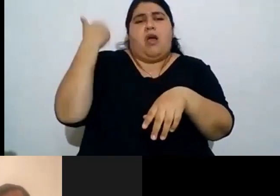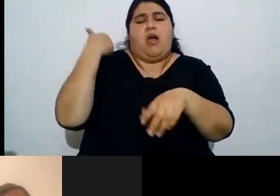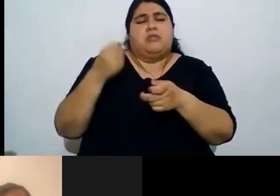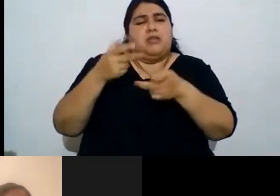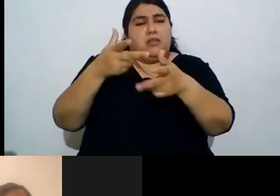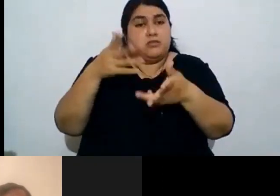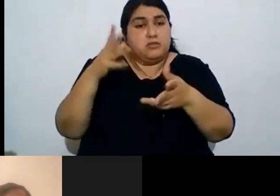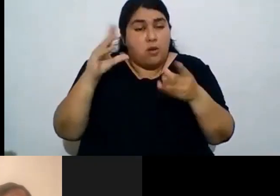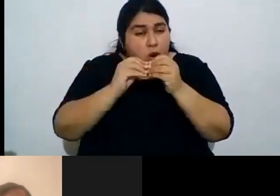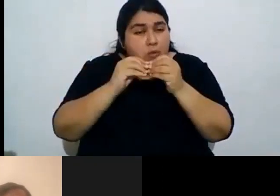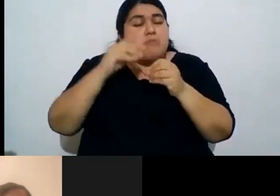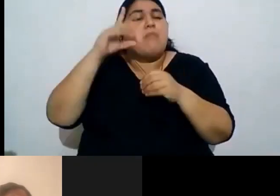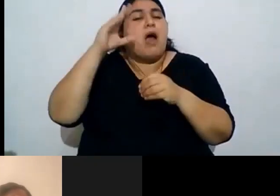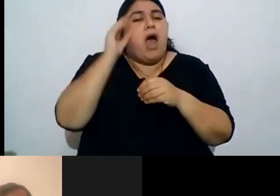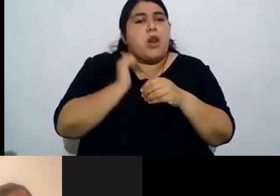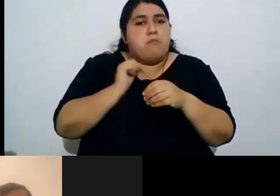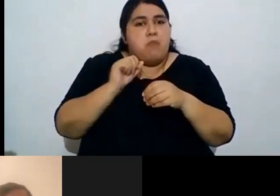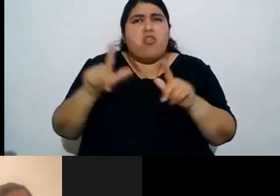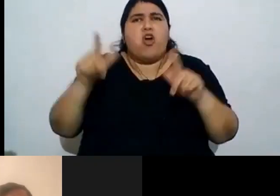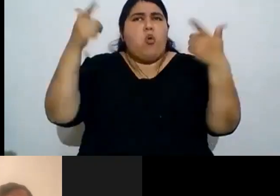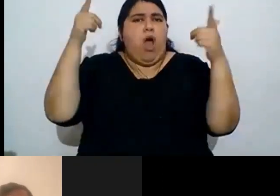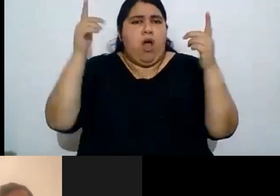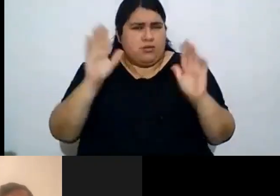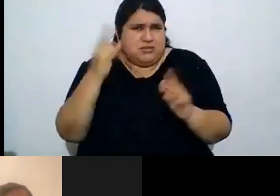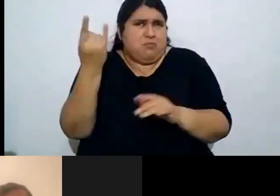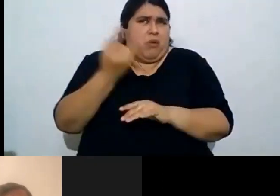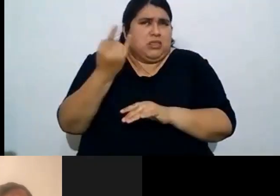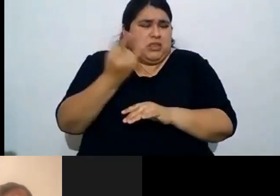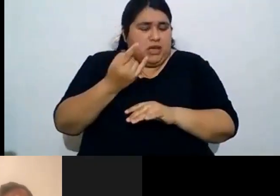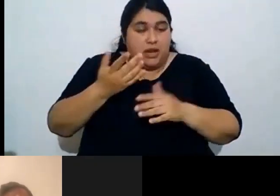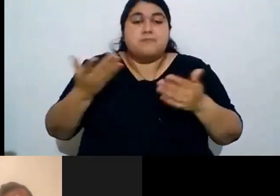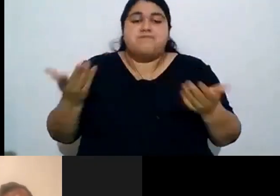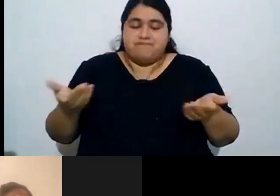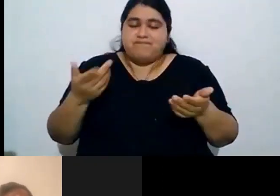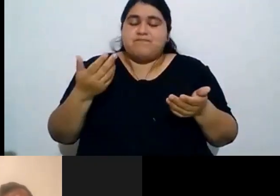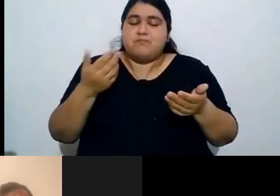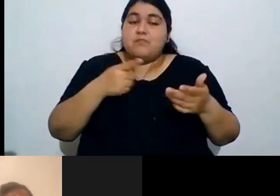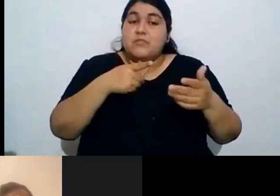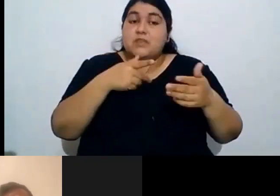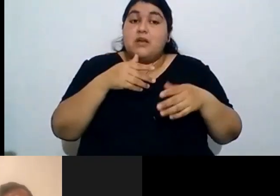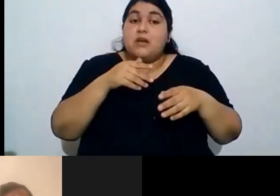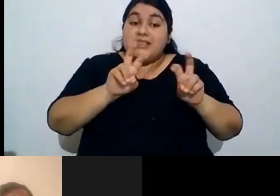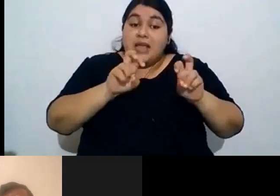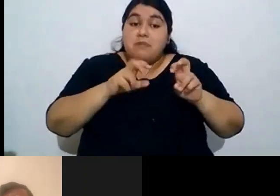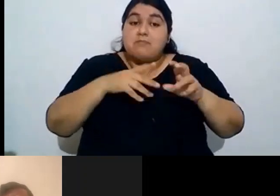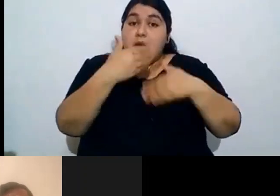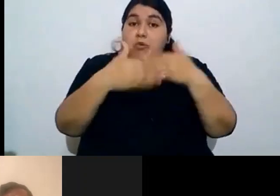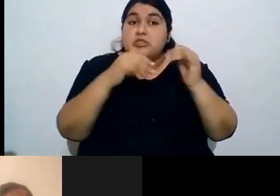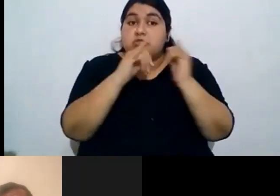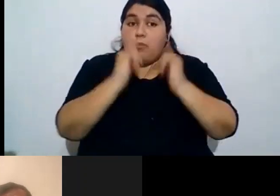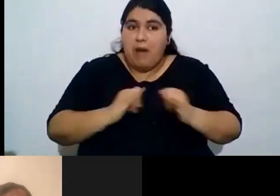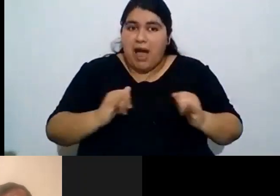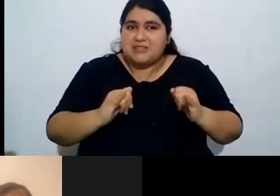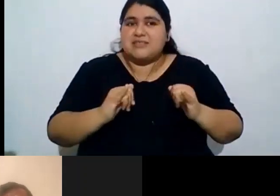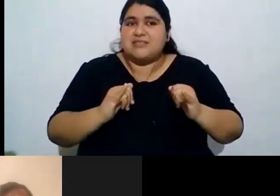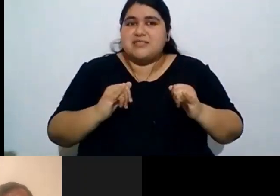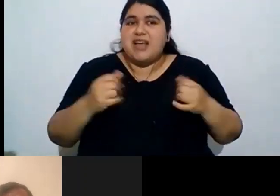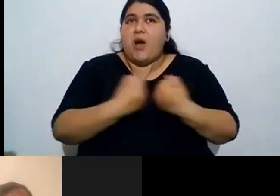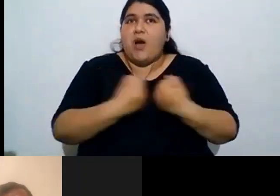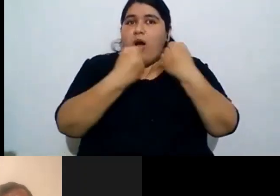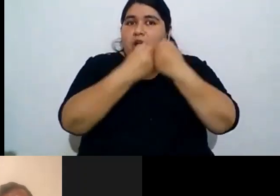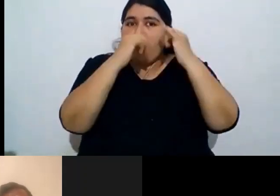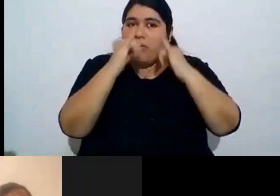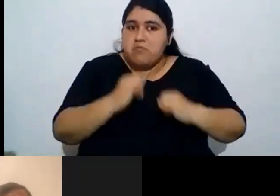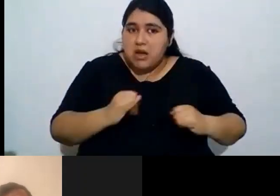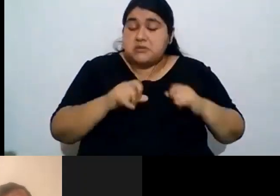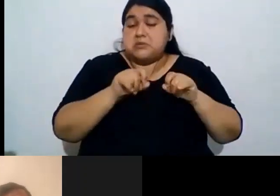conflicto armado en Colombia no existe, que eso es mentira, y que los procesos de paz han sido falsos, no necesariamente se deben hacer procesos